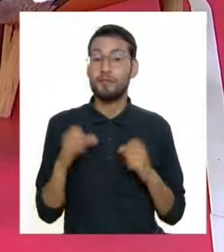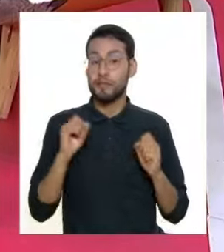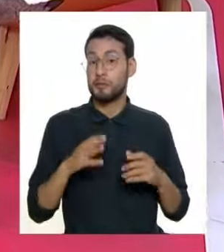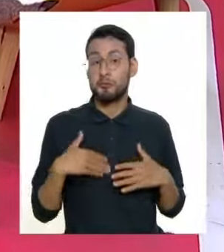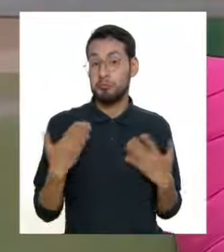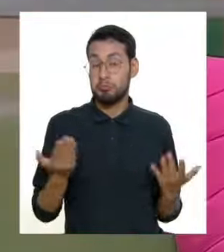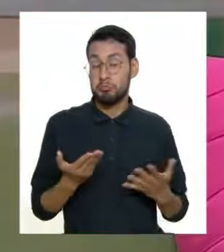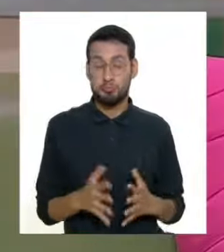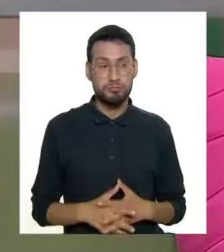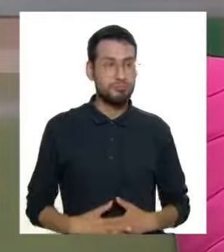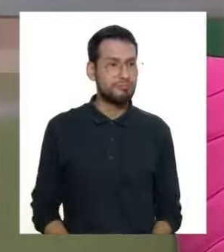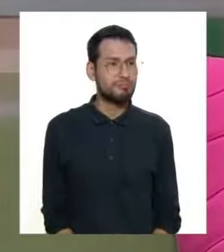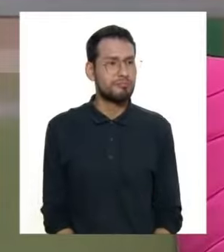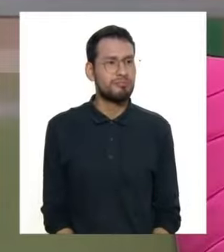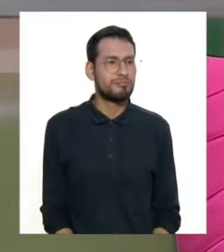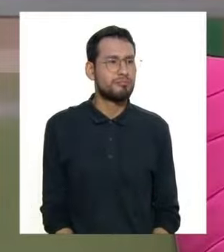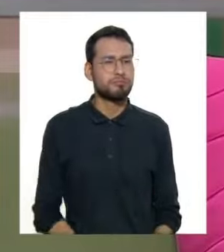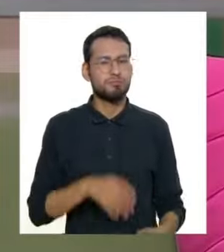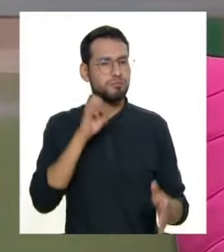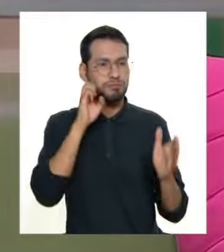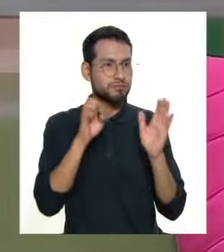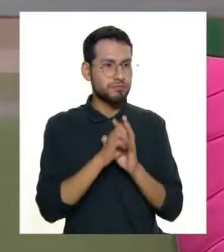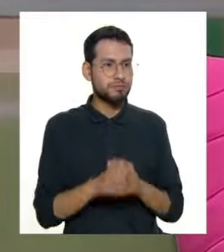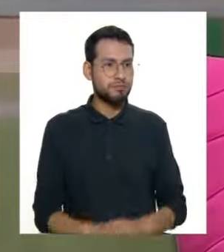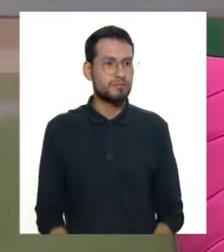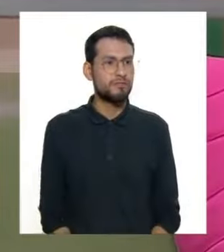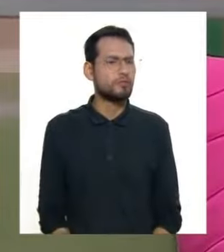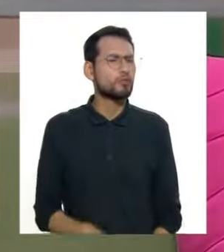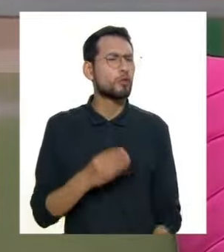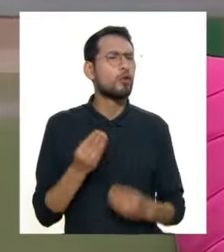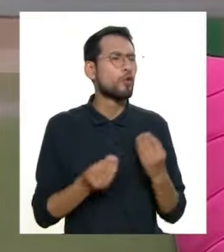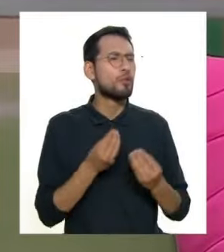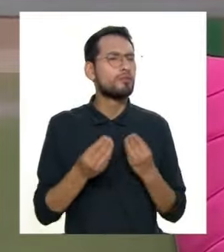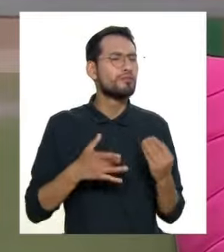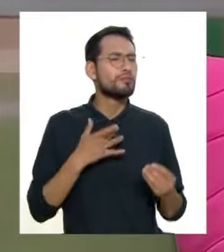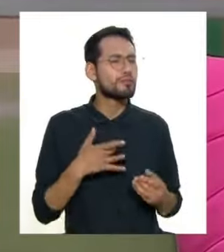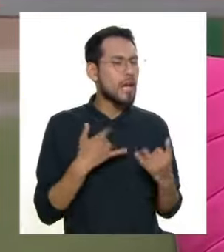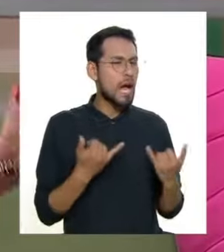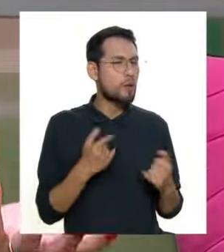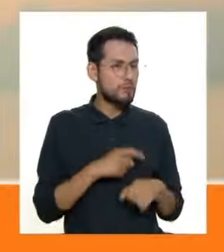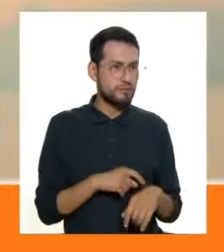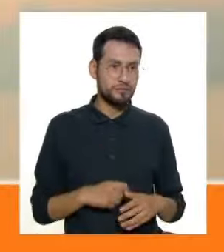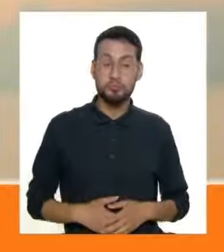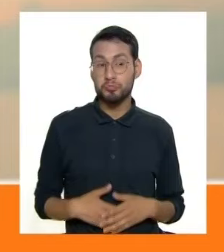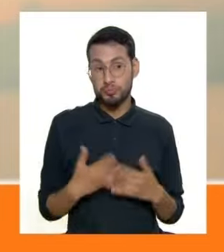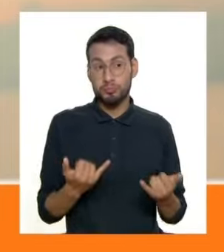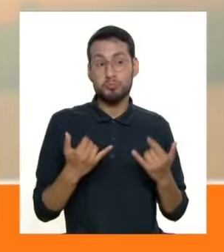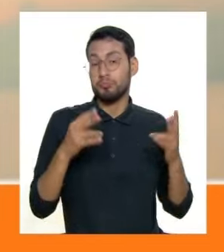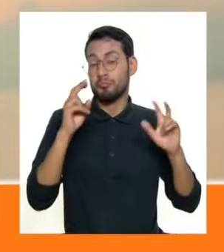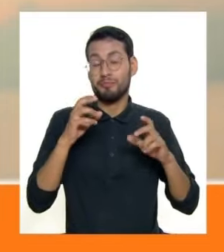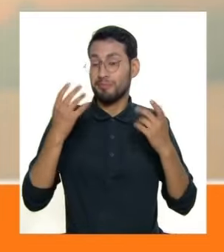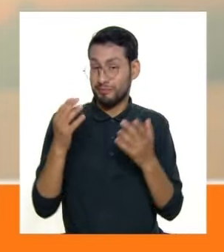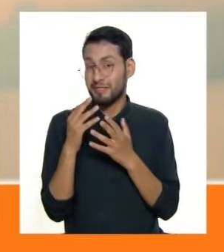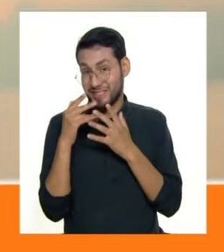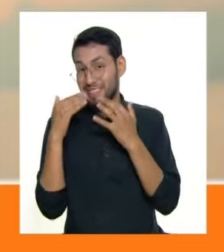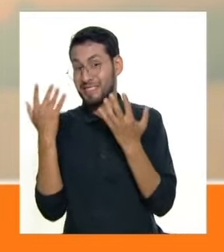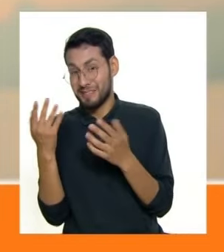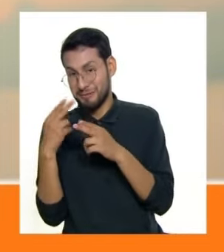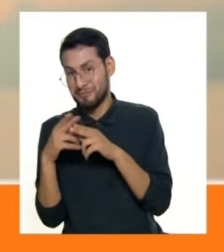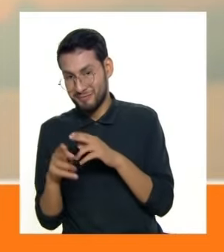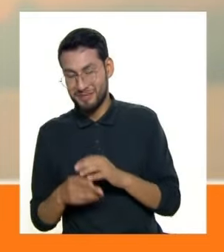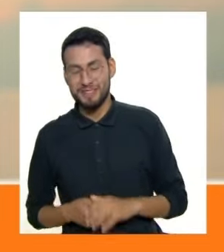de, por ejemplo, cómo te sientes en este momento. Vamos a hablar de la alegría. Pero si